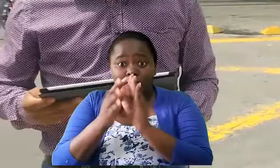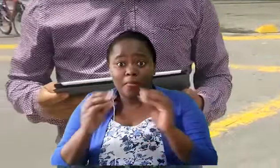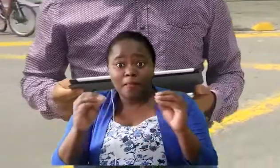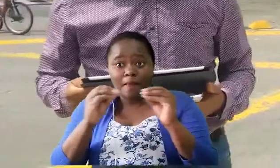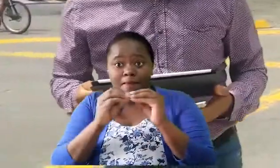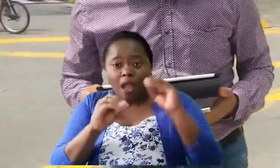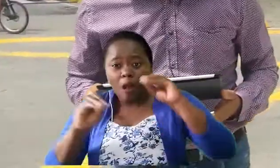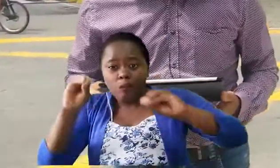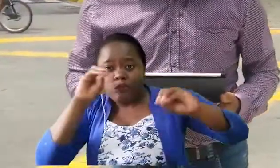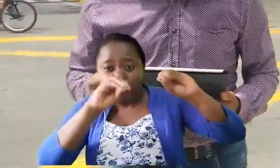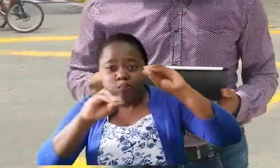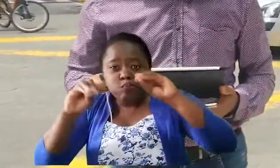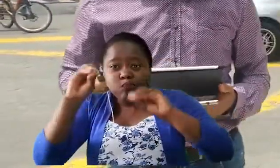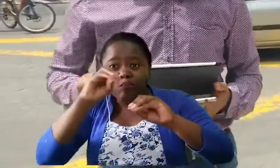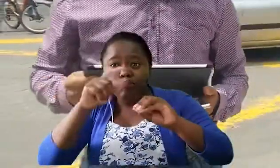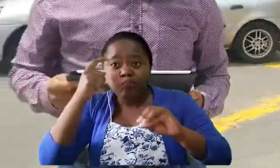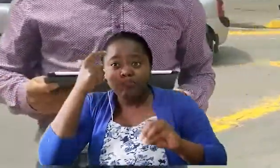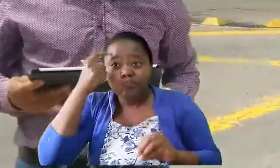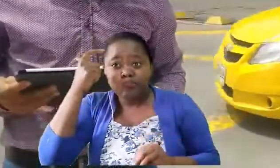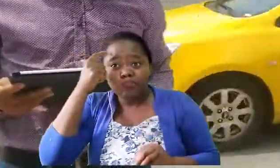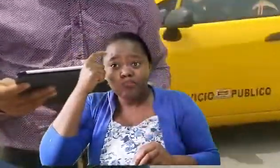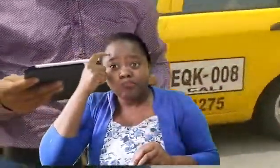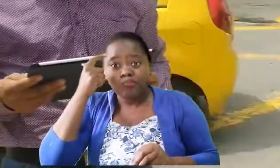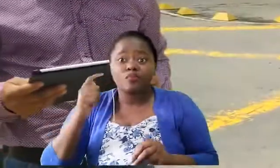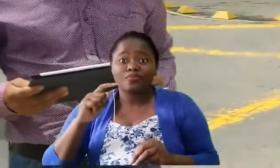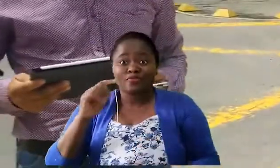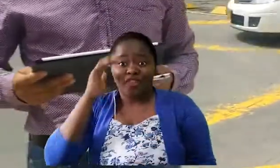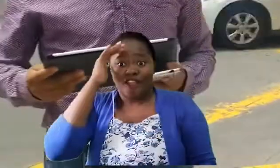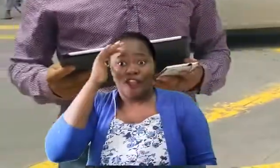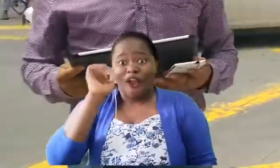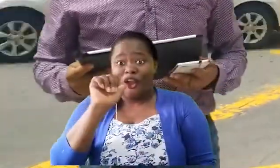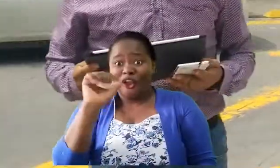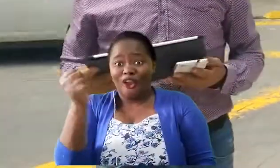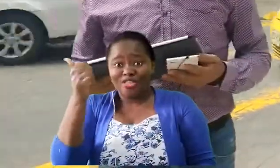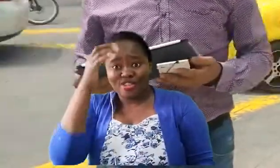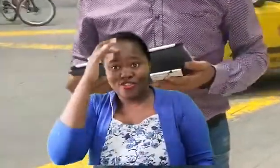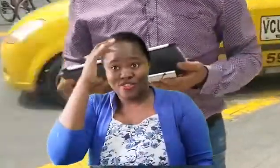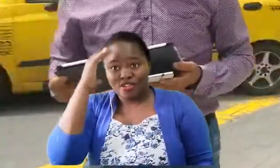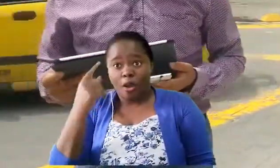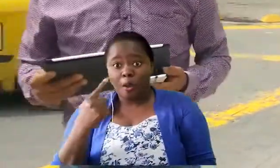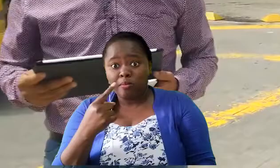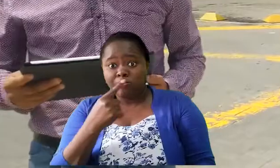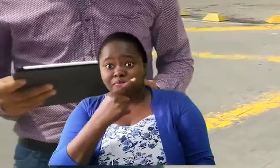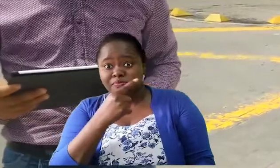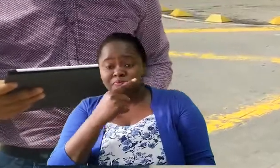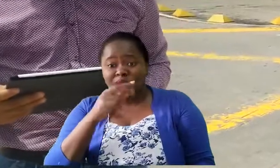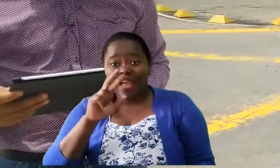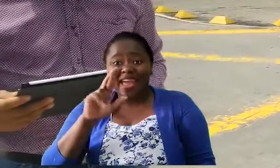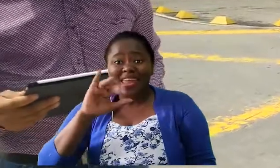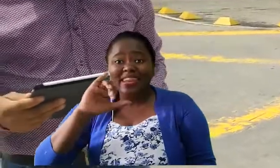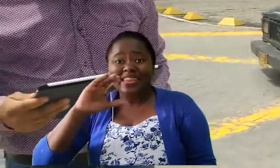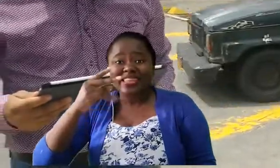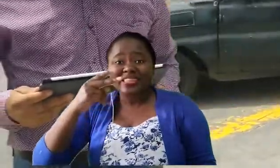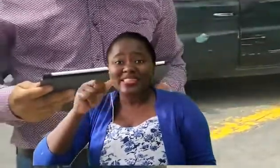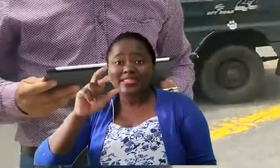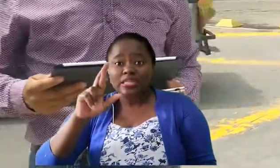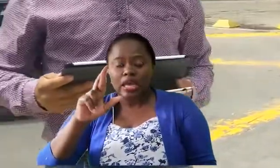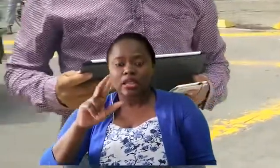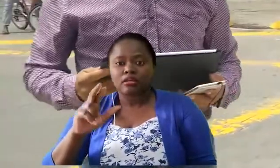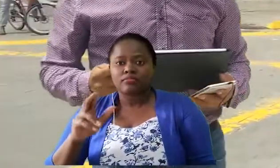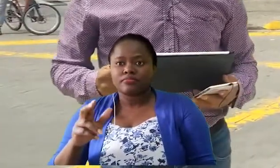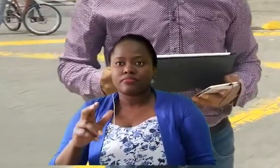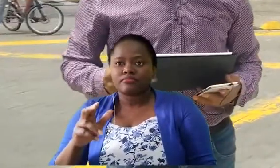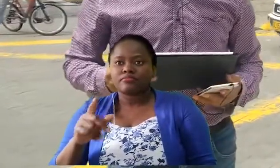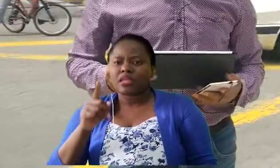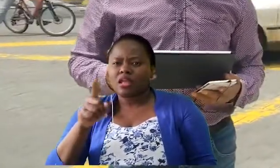El filósofo británico Richard Swinburne, él hace una apología de lo que es la teología natural